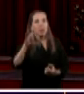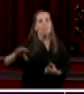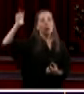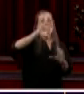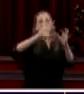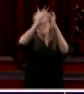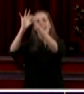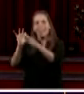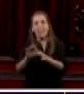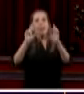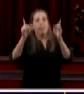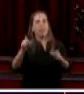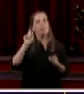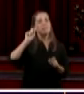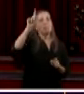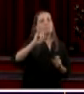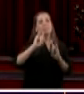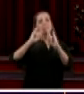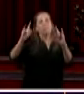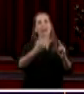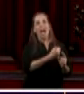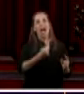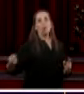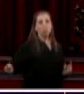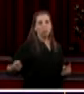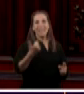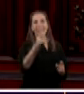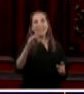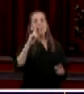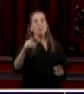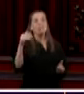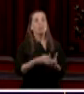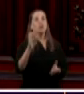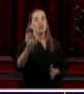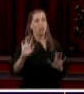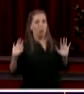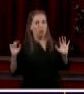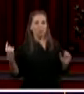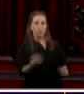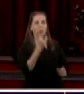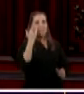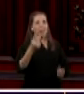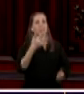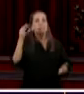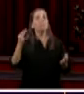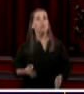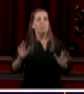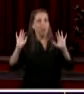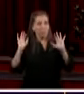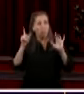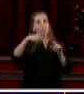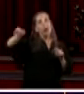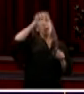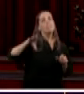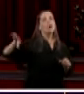el presupuesto que ya se puede consultar en la web de la cámara de diputados se presentó y va a tener cientos de modificaciones no